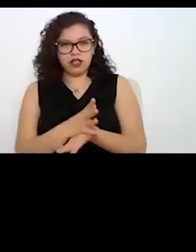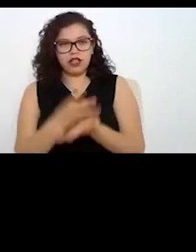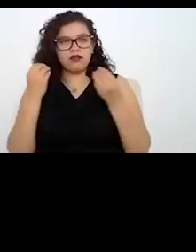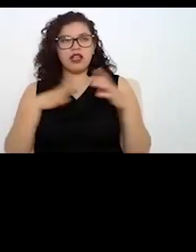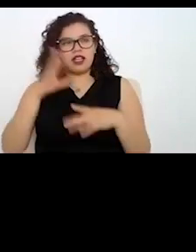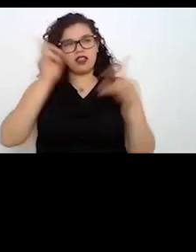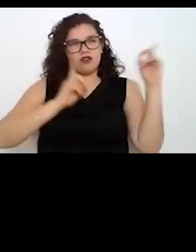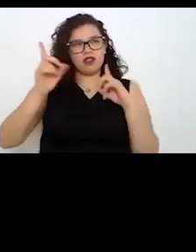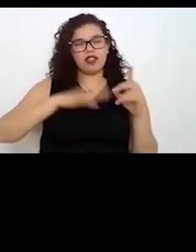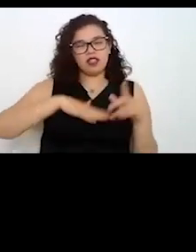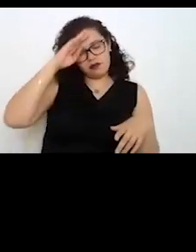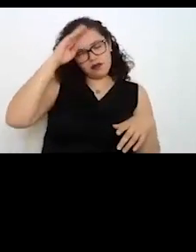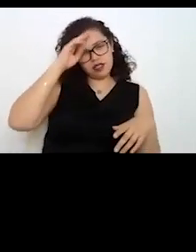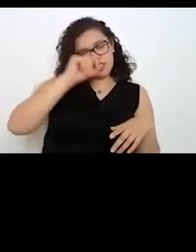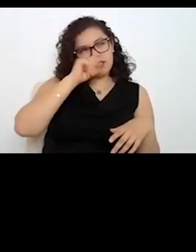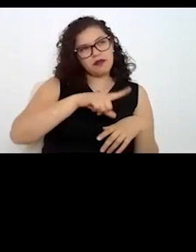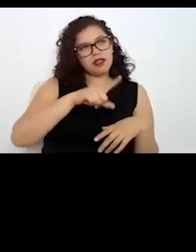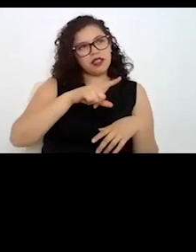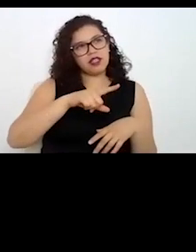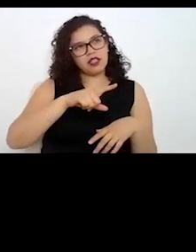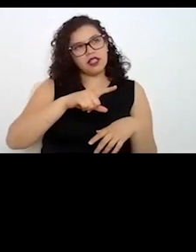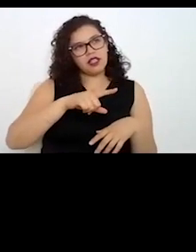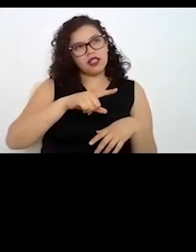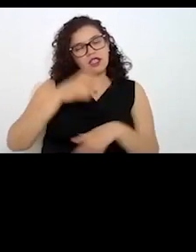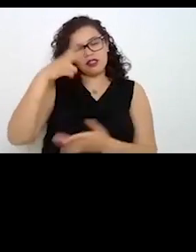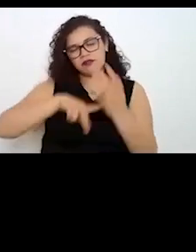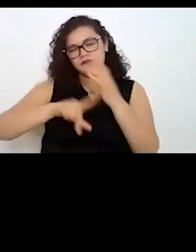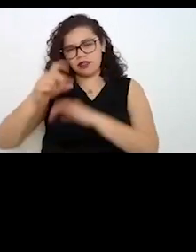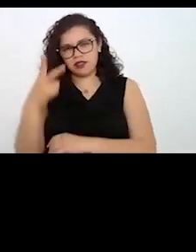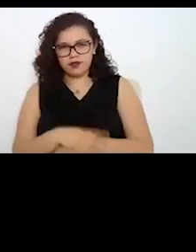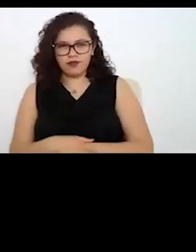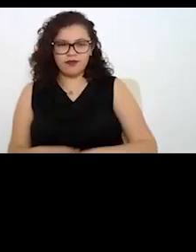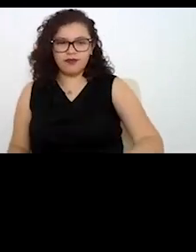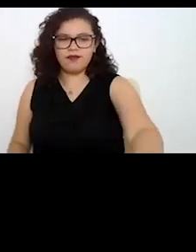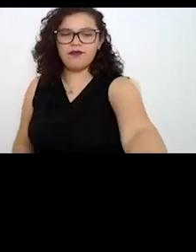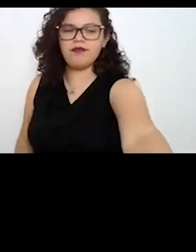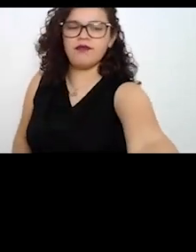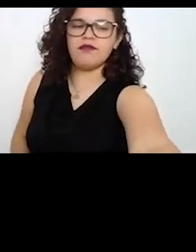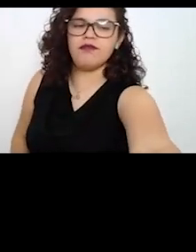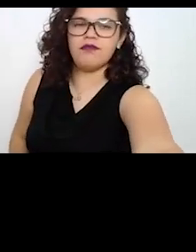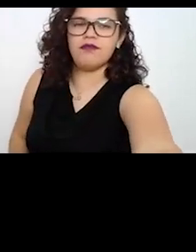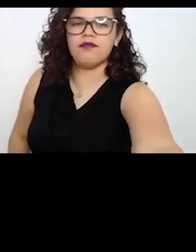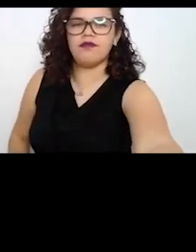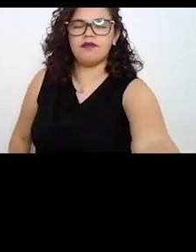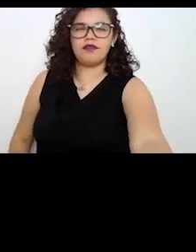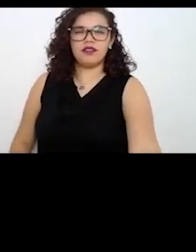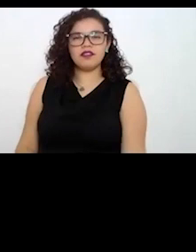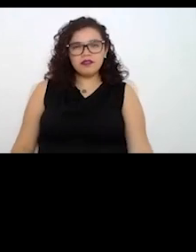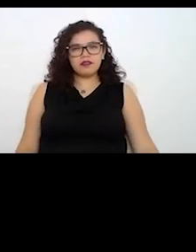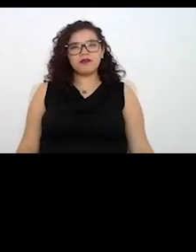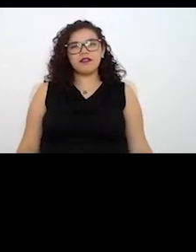tienen la duda de que se contemplarán también en el periodo restante del 2022. Justo, eso es una